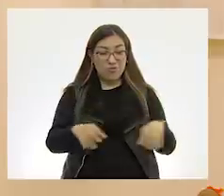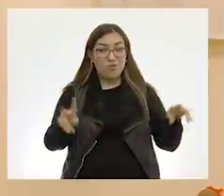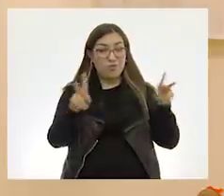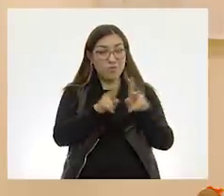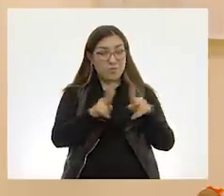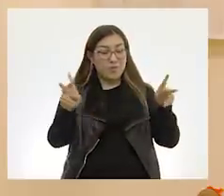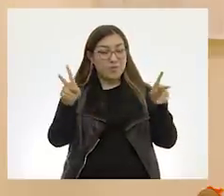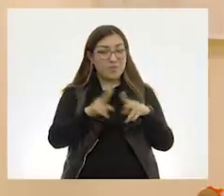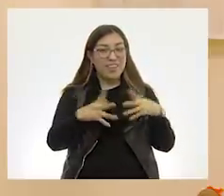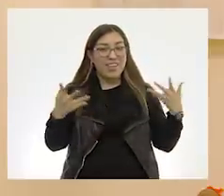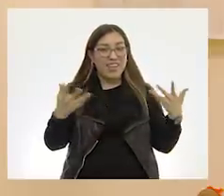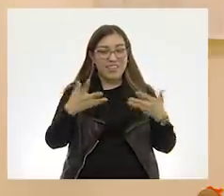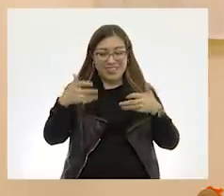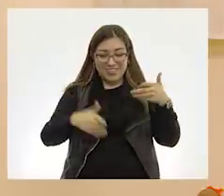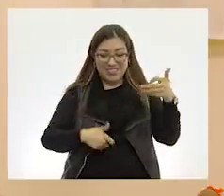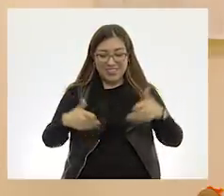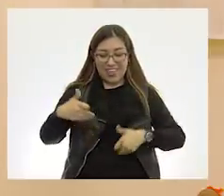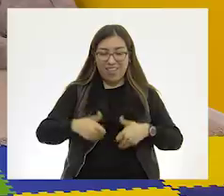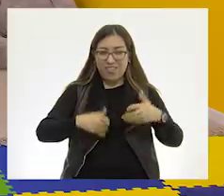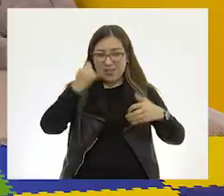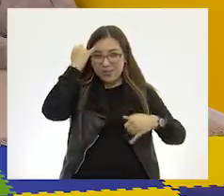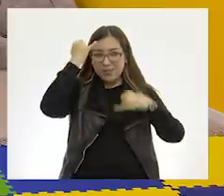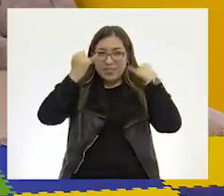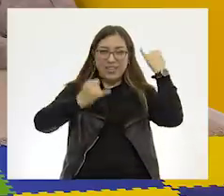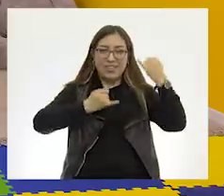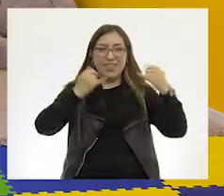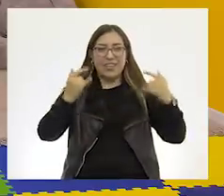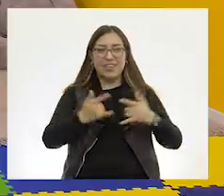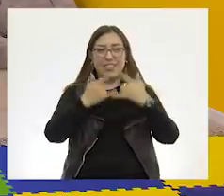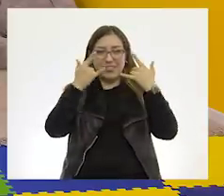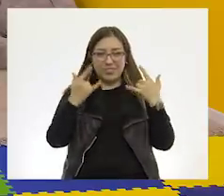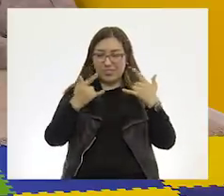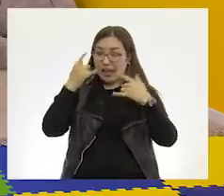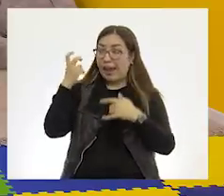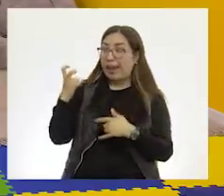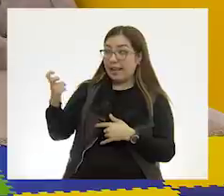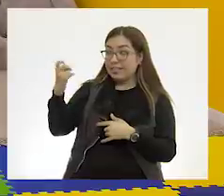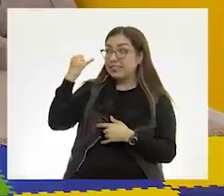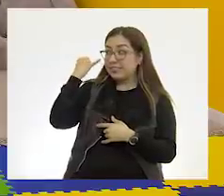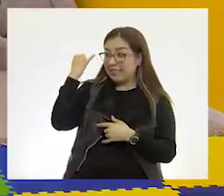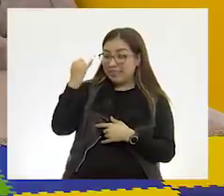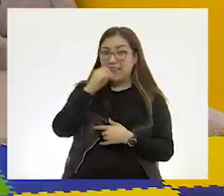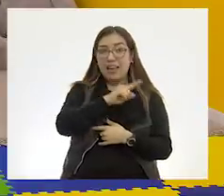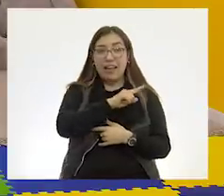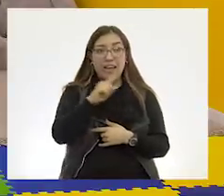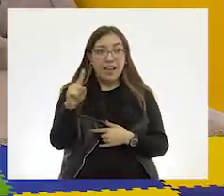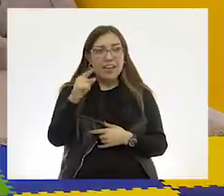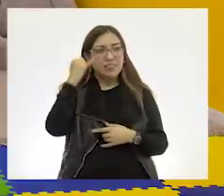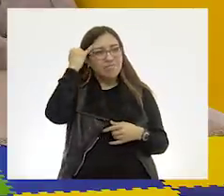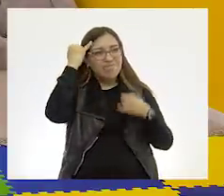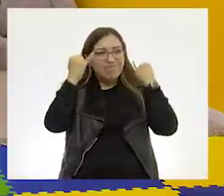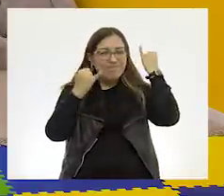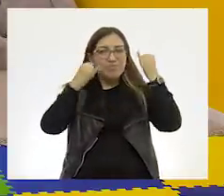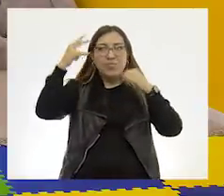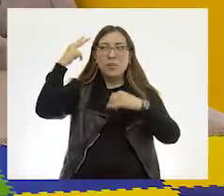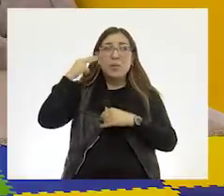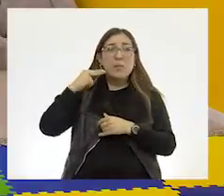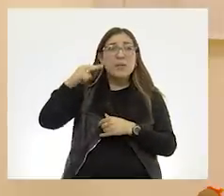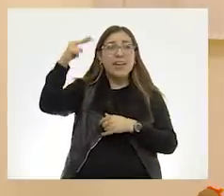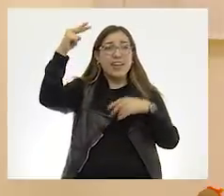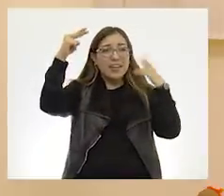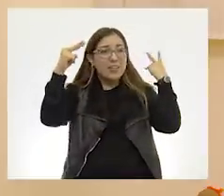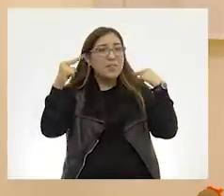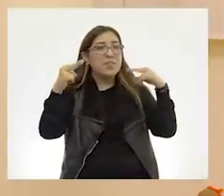y creábamos historias maravillosas. Esa es la idea, imaginar, crear y viajar a lugares